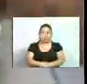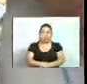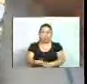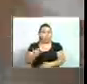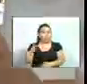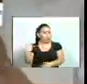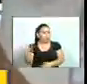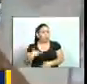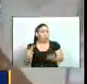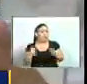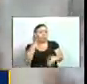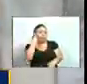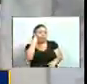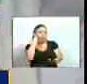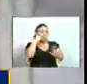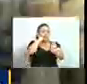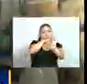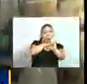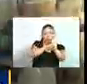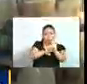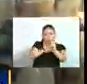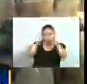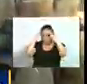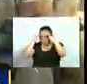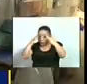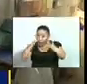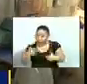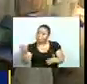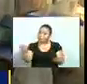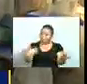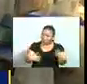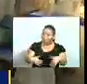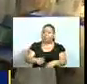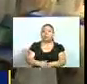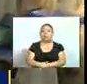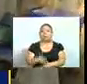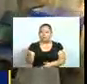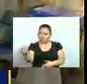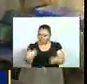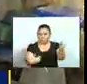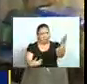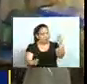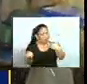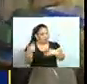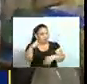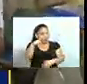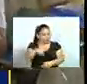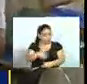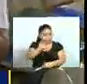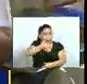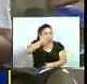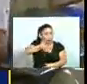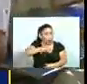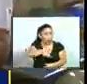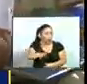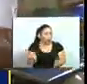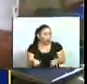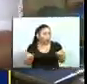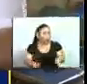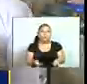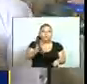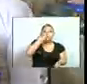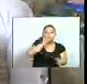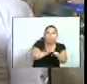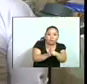es lo que nosotros aquí prestamos al cliente también, para que vengan, los invitamos, porque aquí en realidad ocupamos alcohol